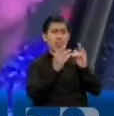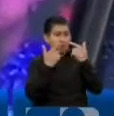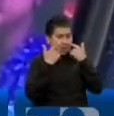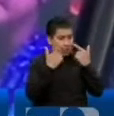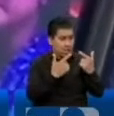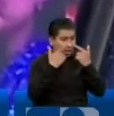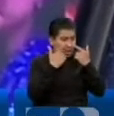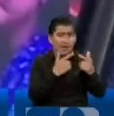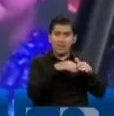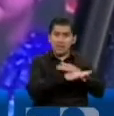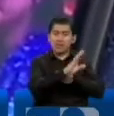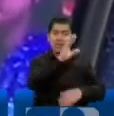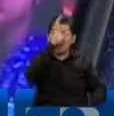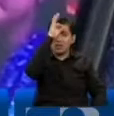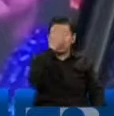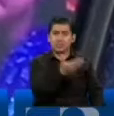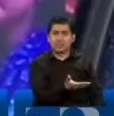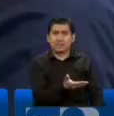de su esposo.